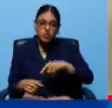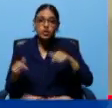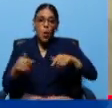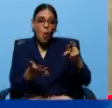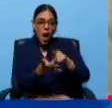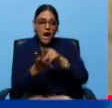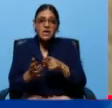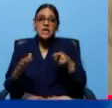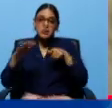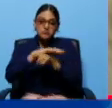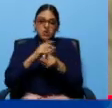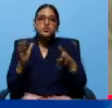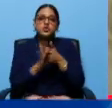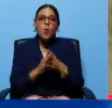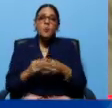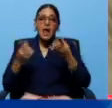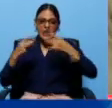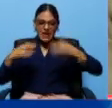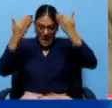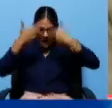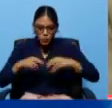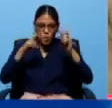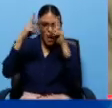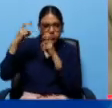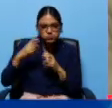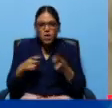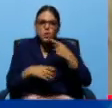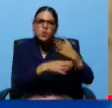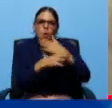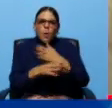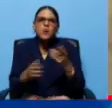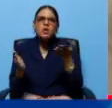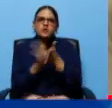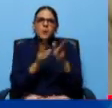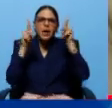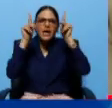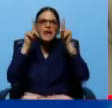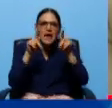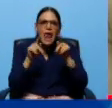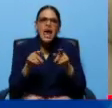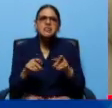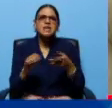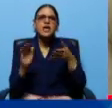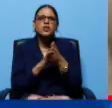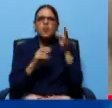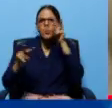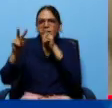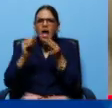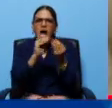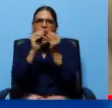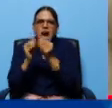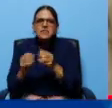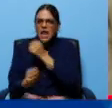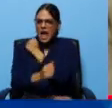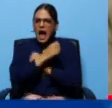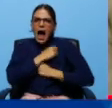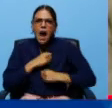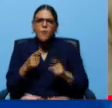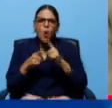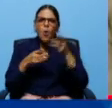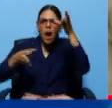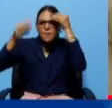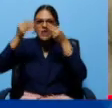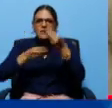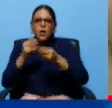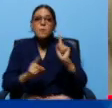el laboratorio de biología compartiendo con los muchachos una clase, elaboración de jabones y sustancias.